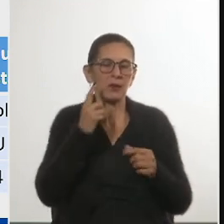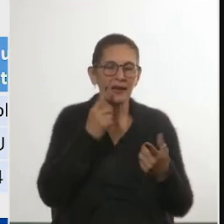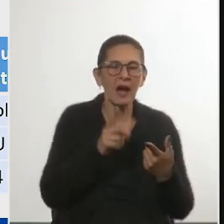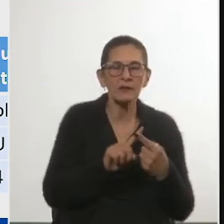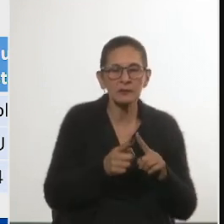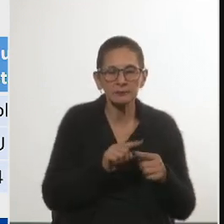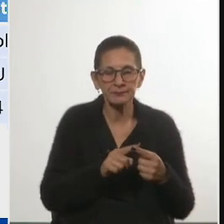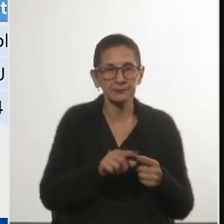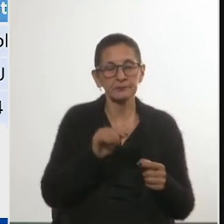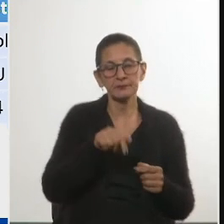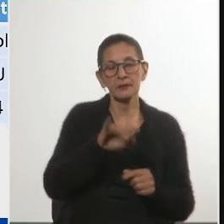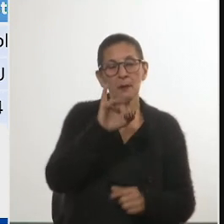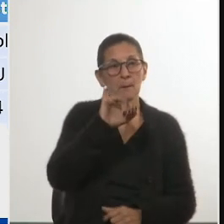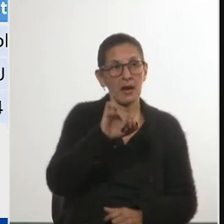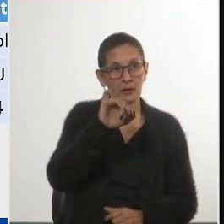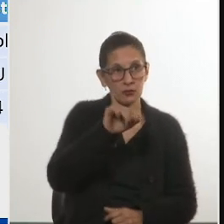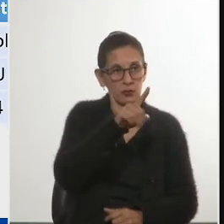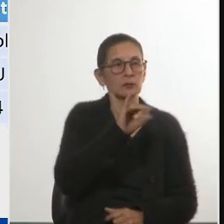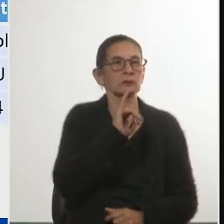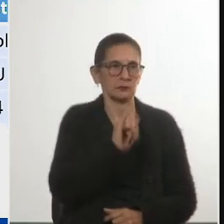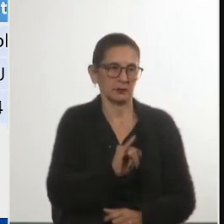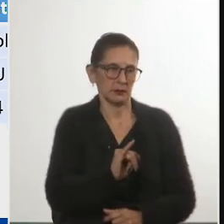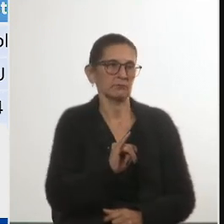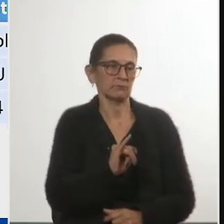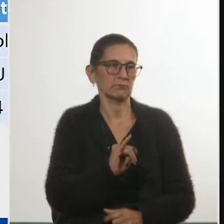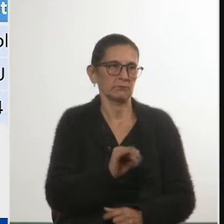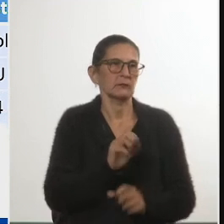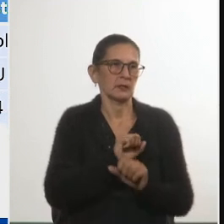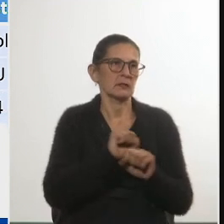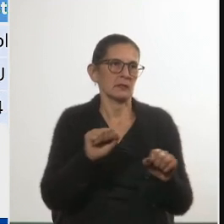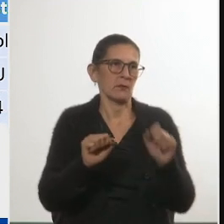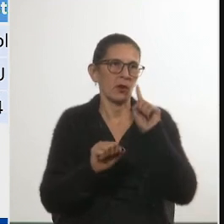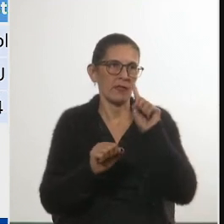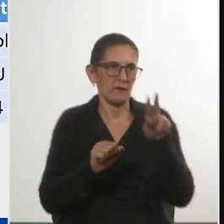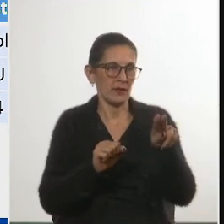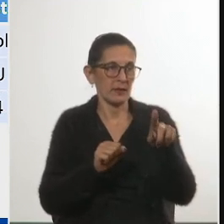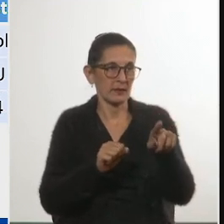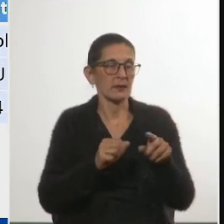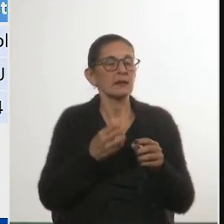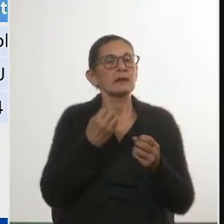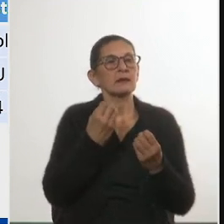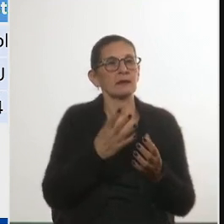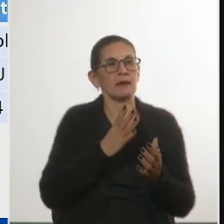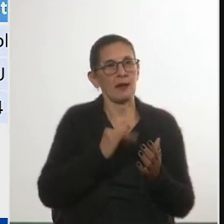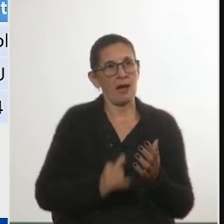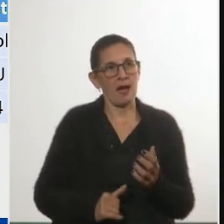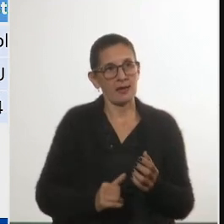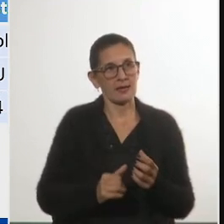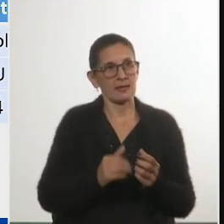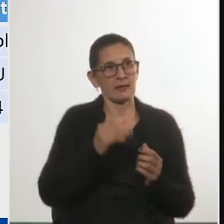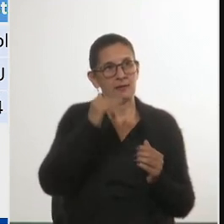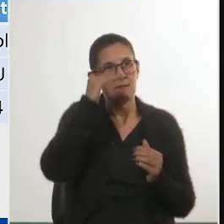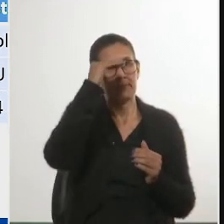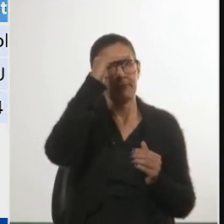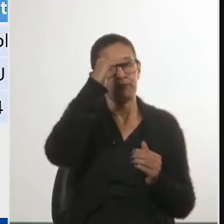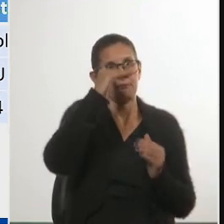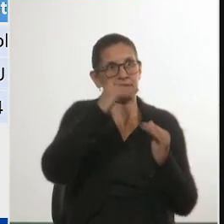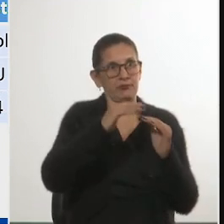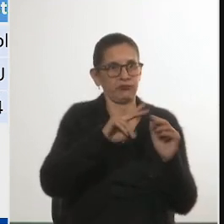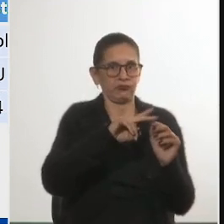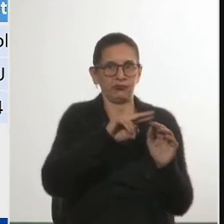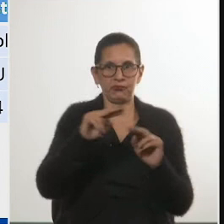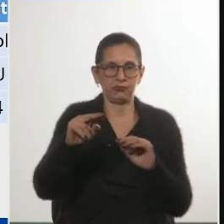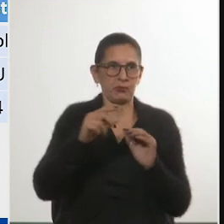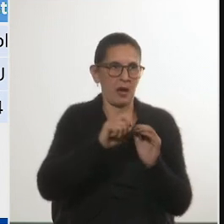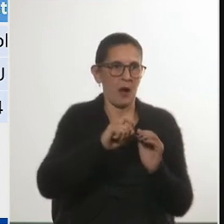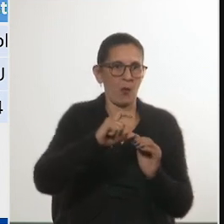ahora sí, en el mes de mayo se puede comprobar perfectamente que hay una tendencia